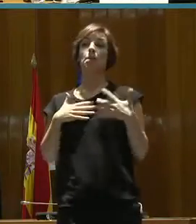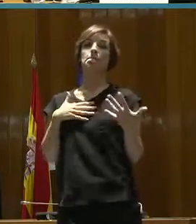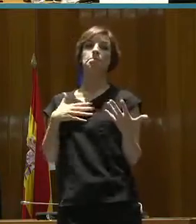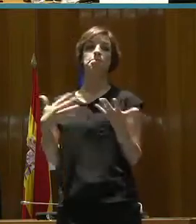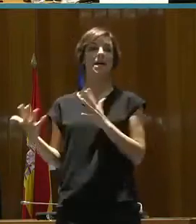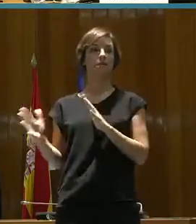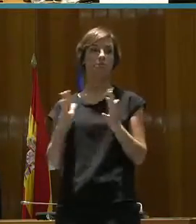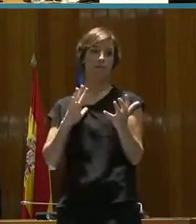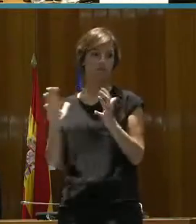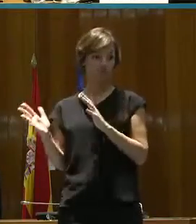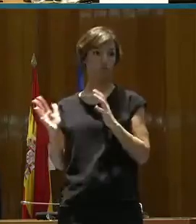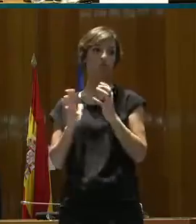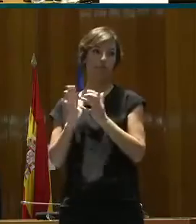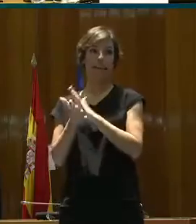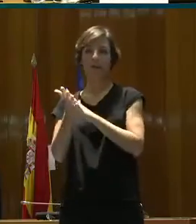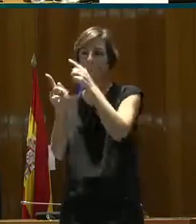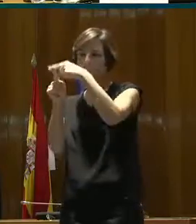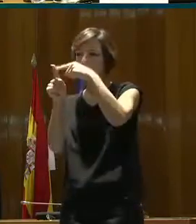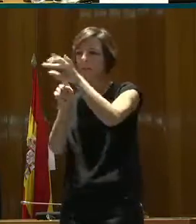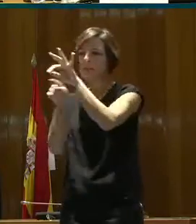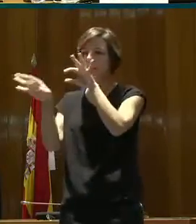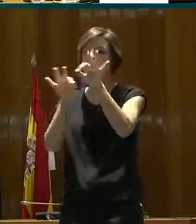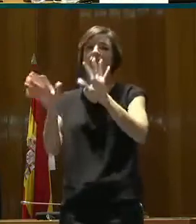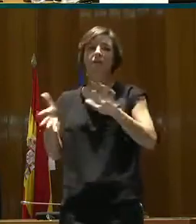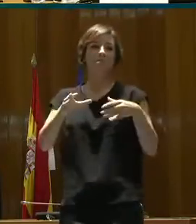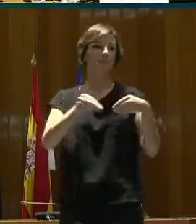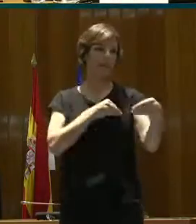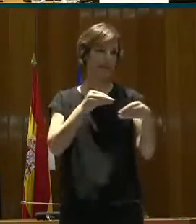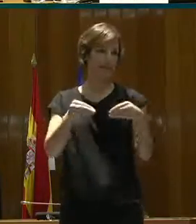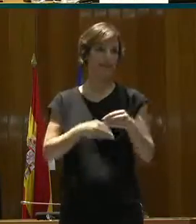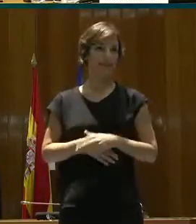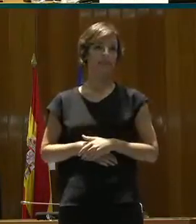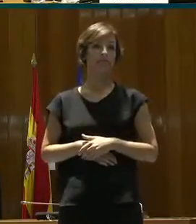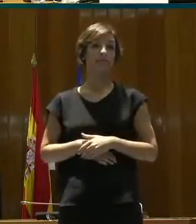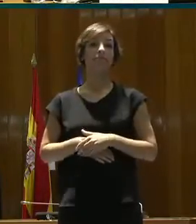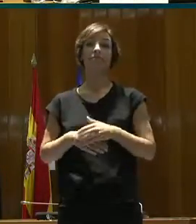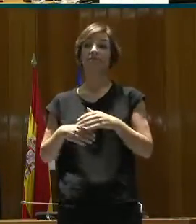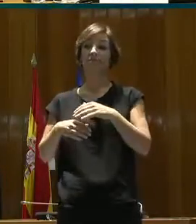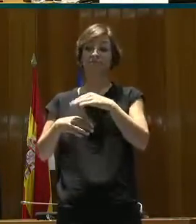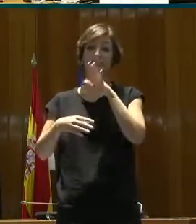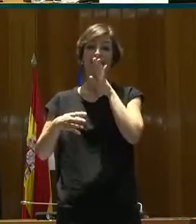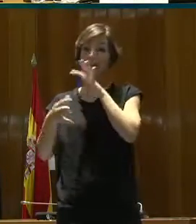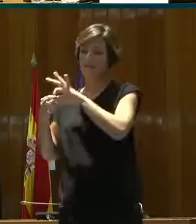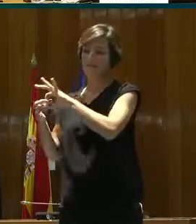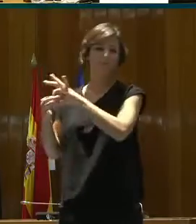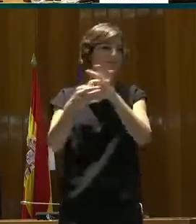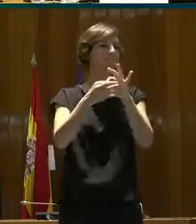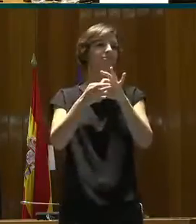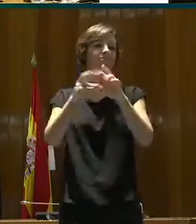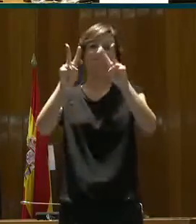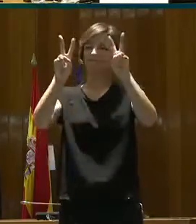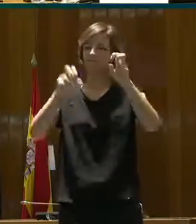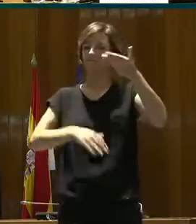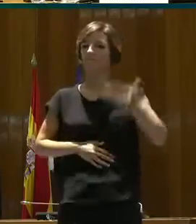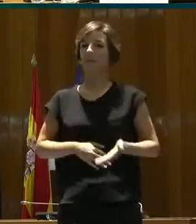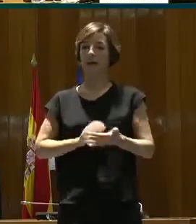tenemos de algunas de esas lenguas de signos. Y ello conecta con un hecho fundamental por lo que se refiere a la transmisión de